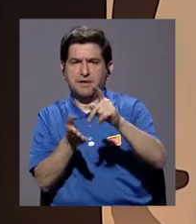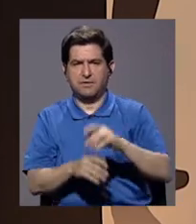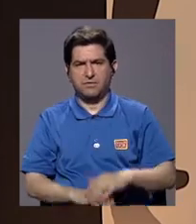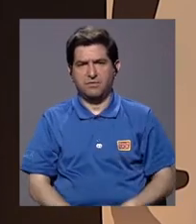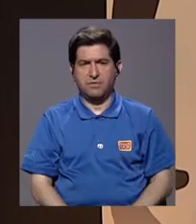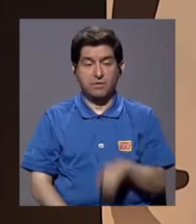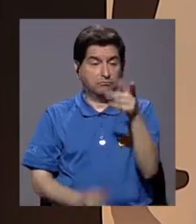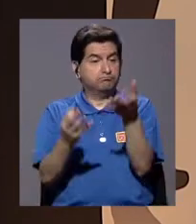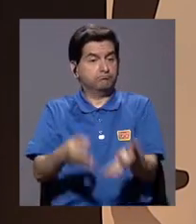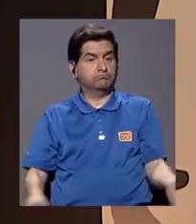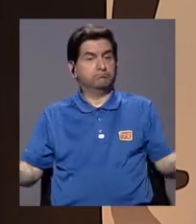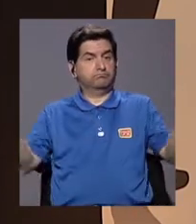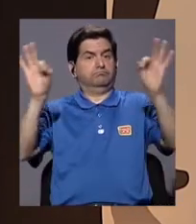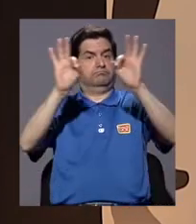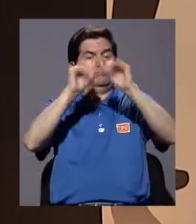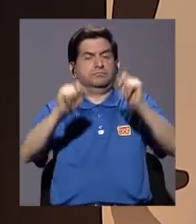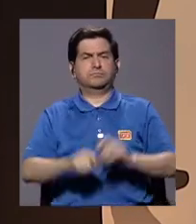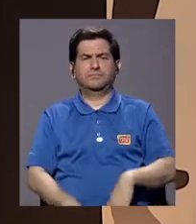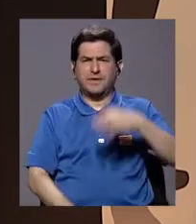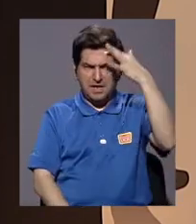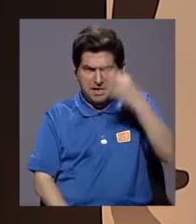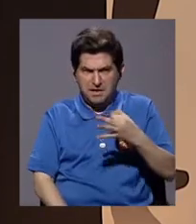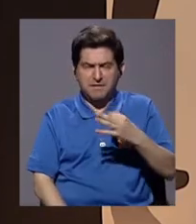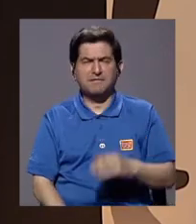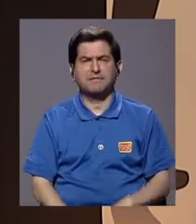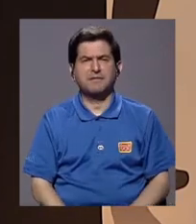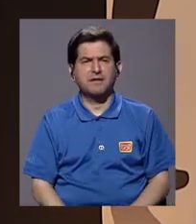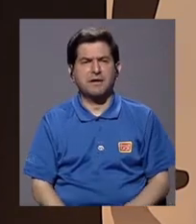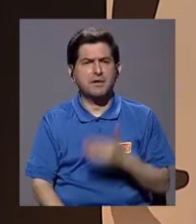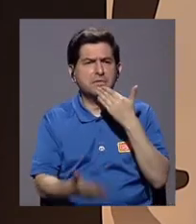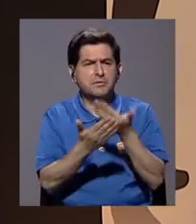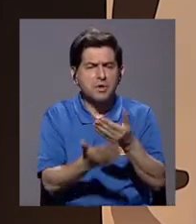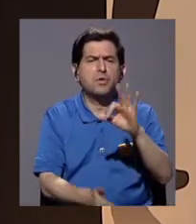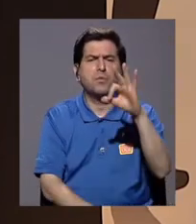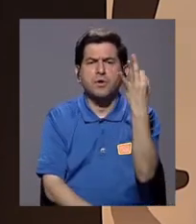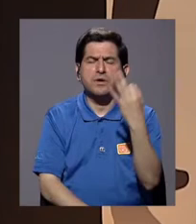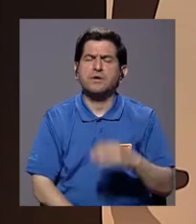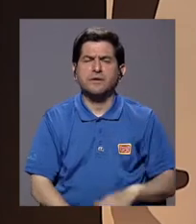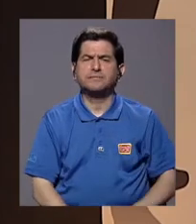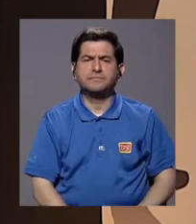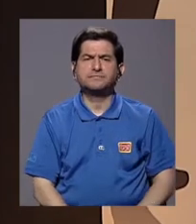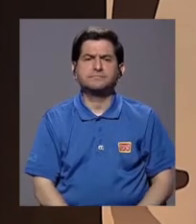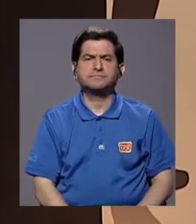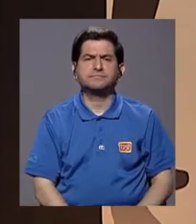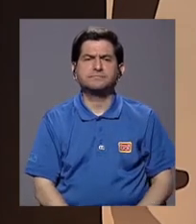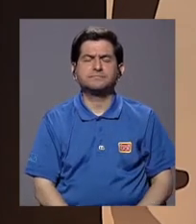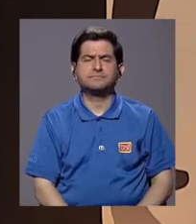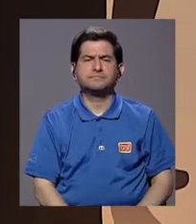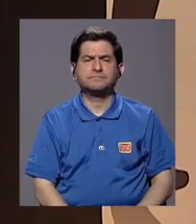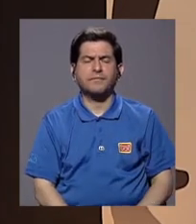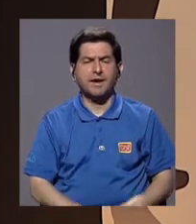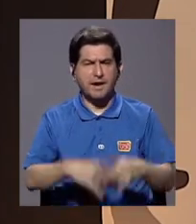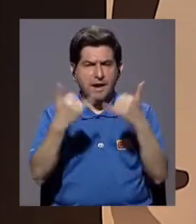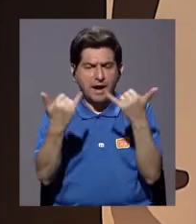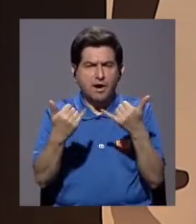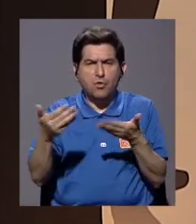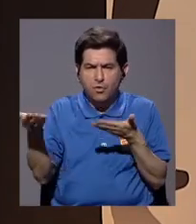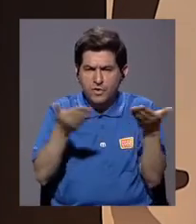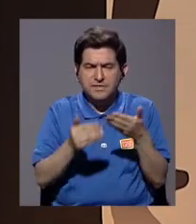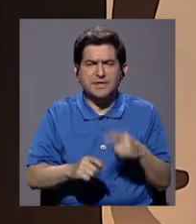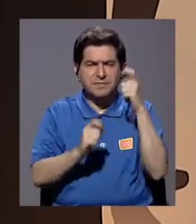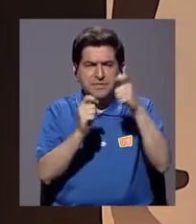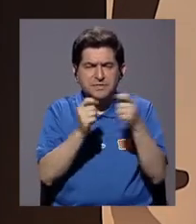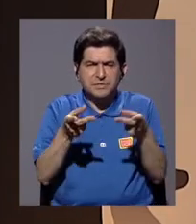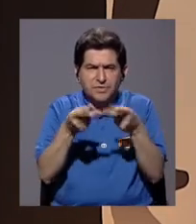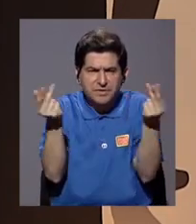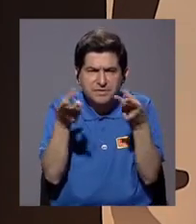tarifa. Esto es de gran importancia y creemos que se ha hecho de buena forma. Y pasando al punto de